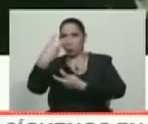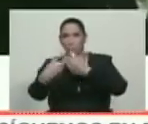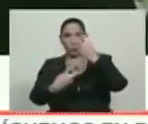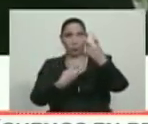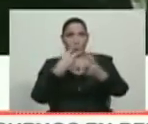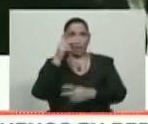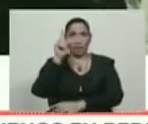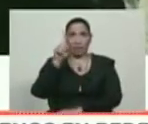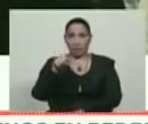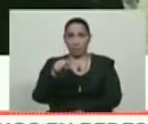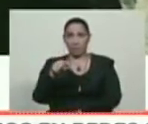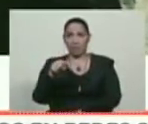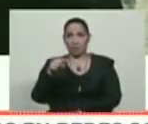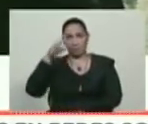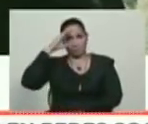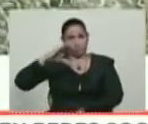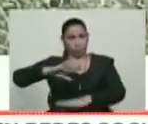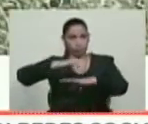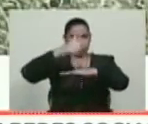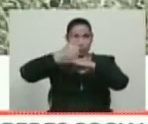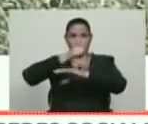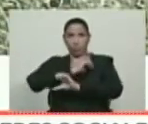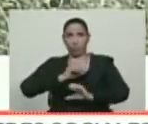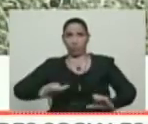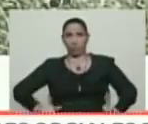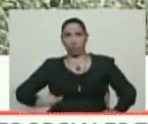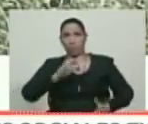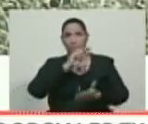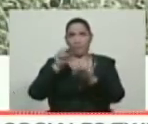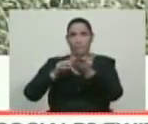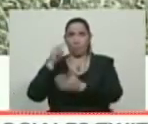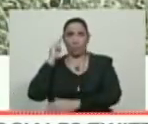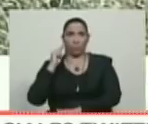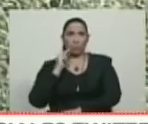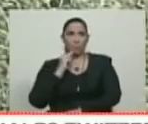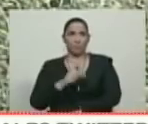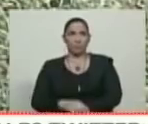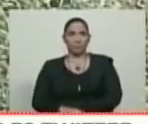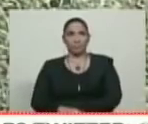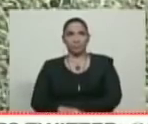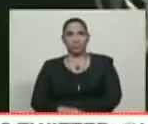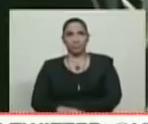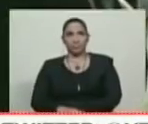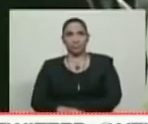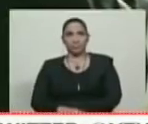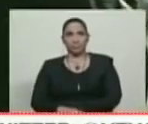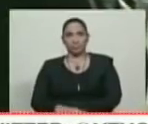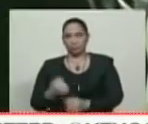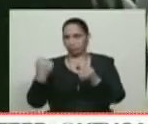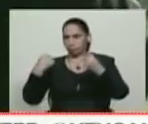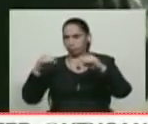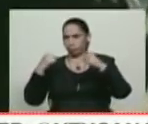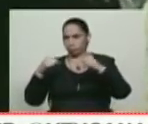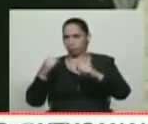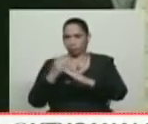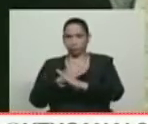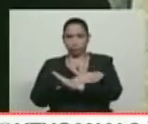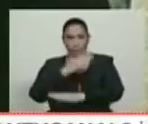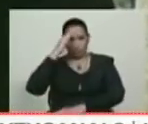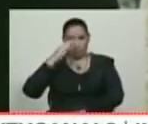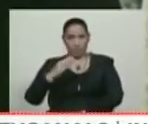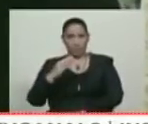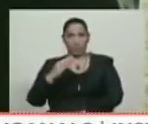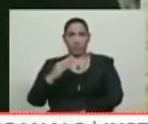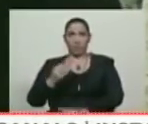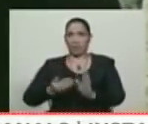además comandante en jefe de la Fuerza Armada Nacional Bolivariana, maniobras militares previamente a estos